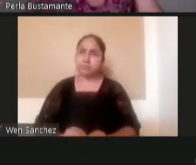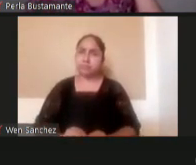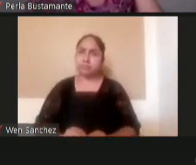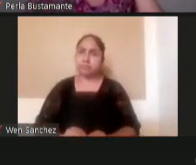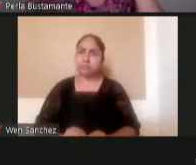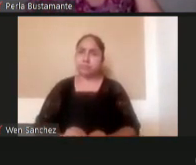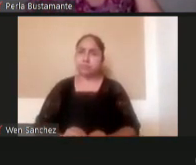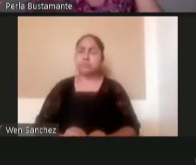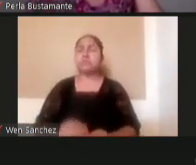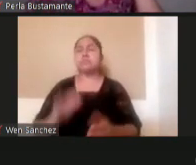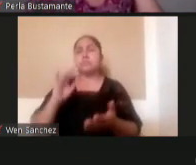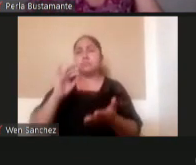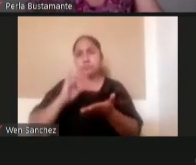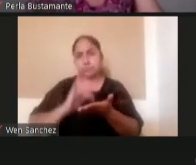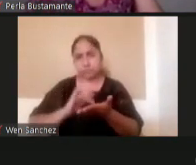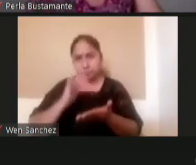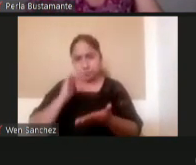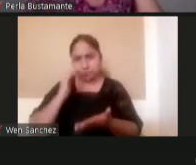Gracias, regidor Gallegos.